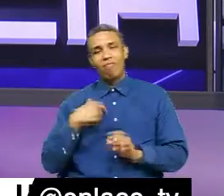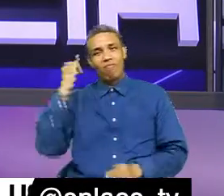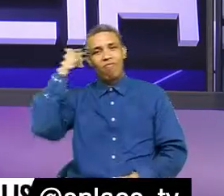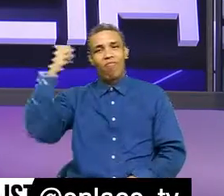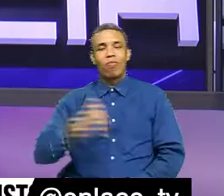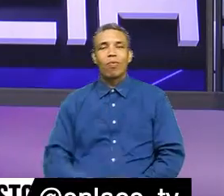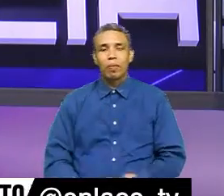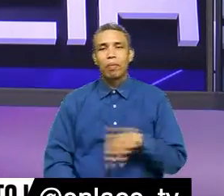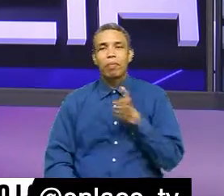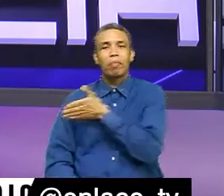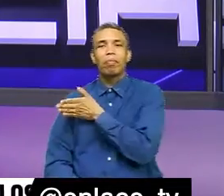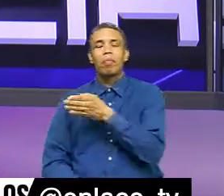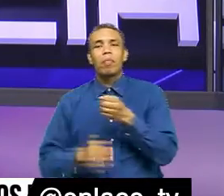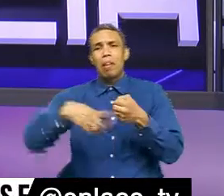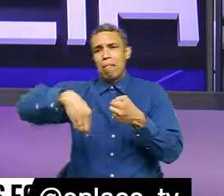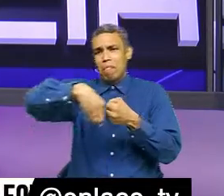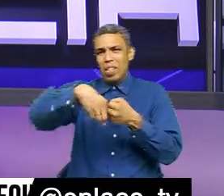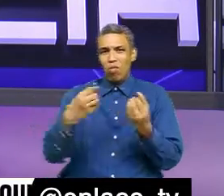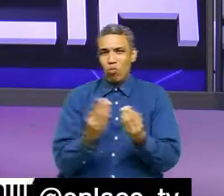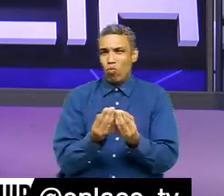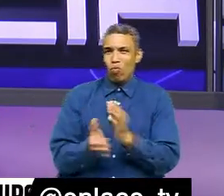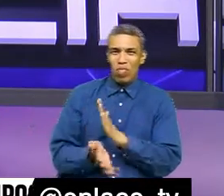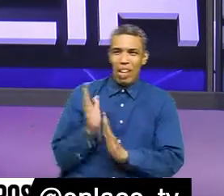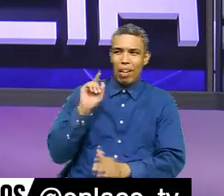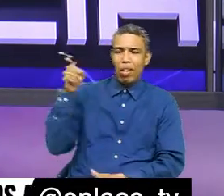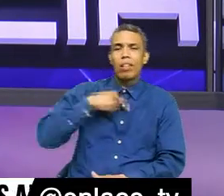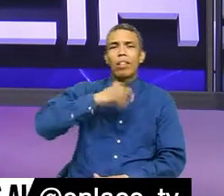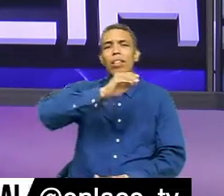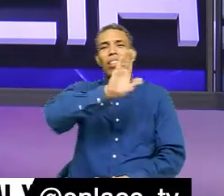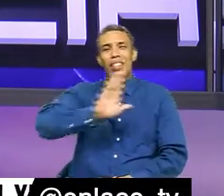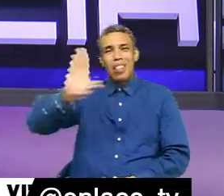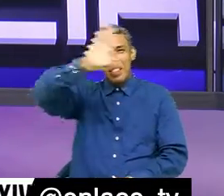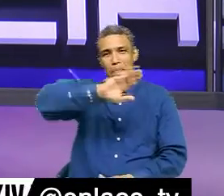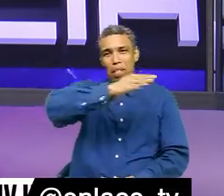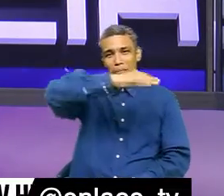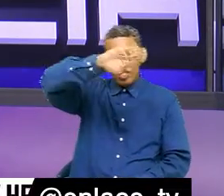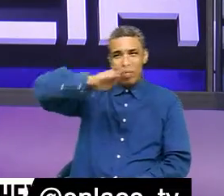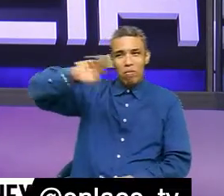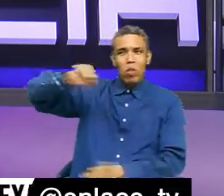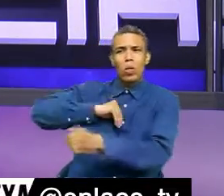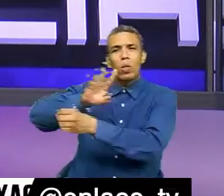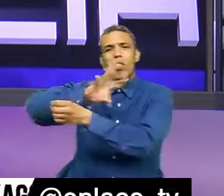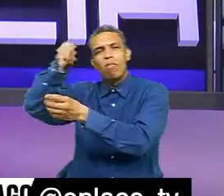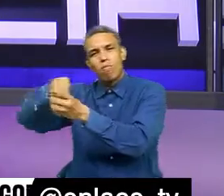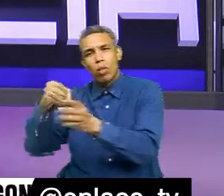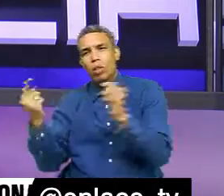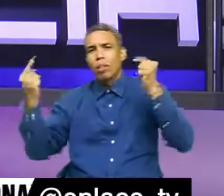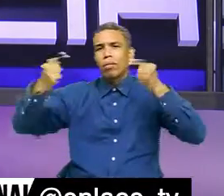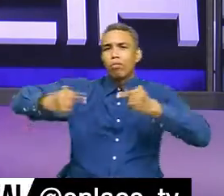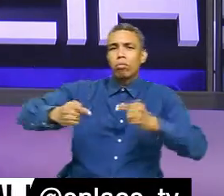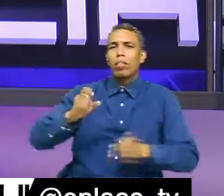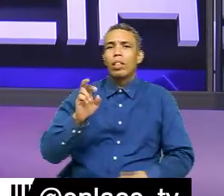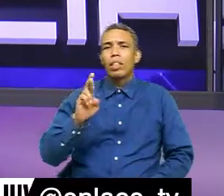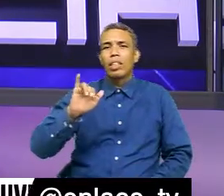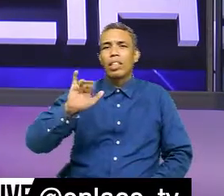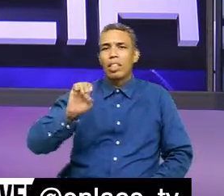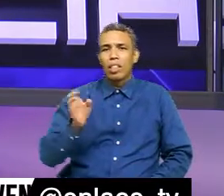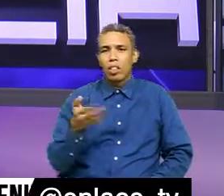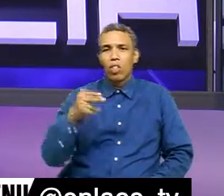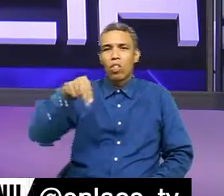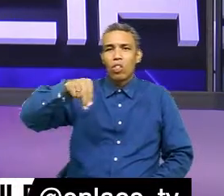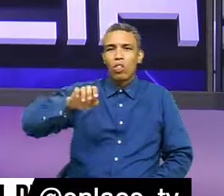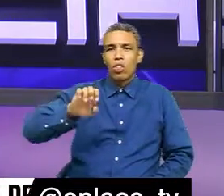Alianza Petrolera ya viajó a Antioquia para su compromiso con Río Negro Águilas por la fecha número 18 de la Liga Águila